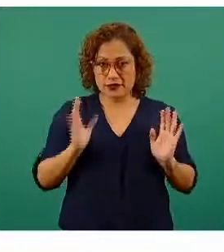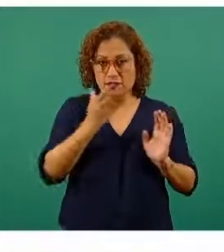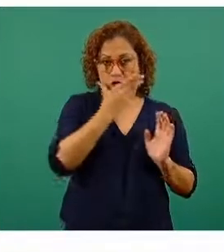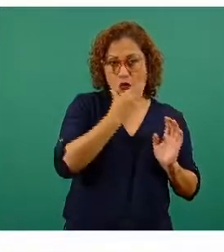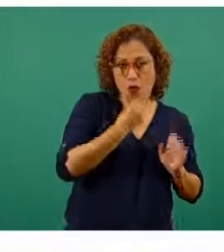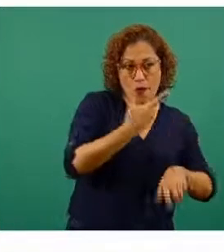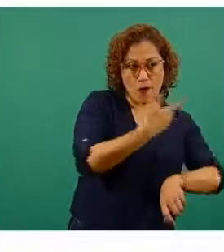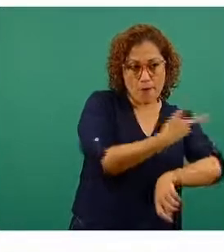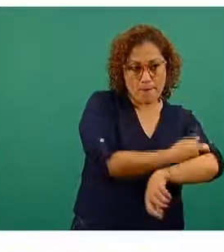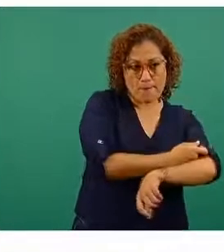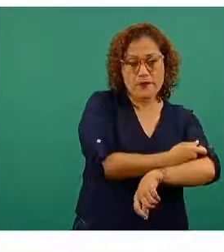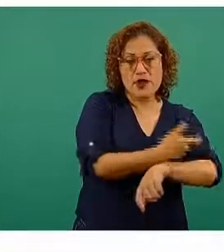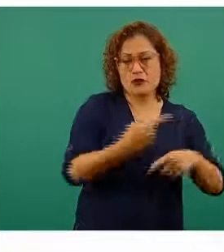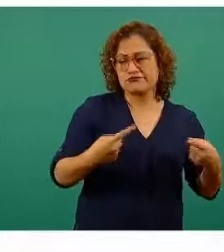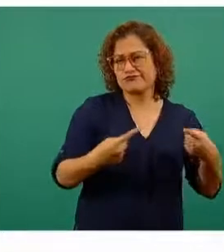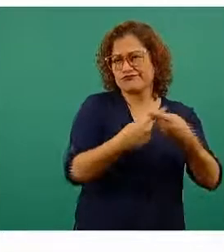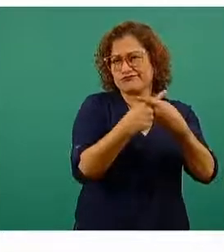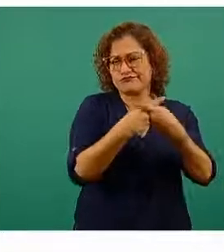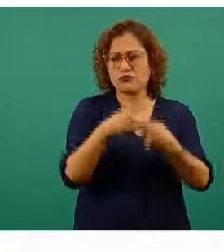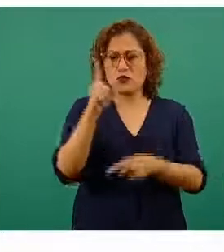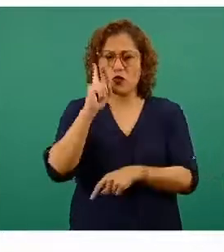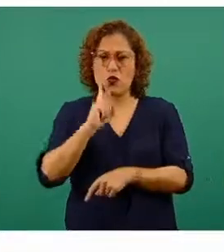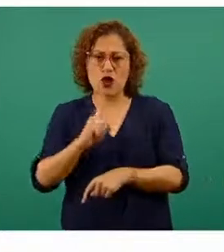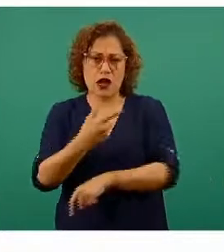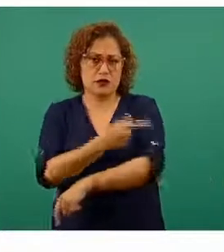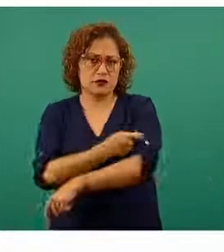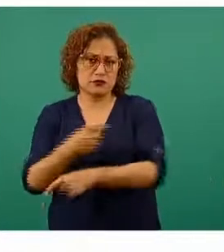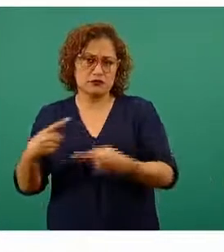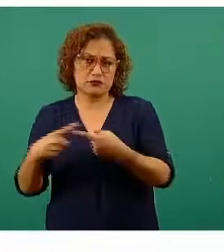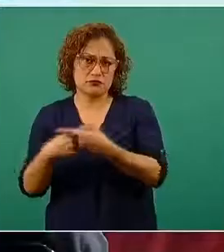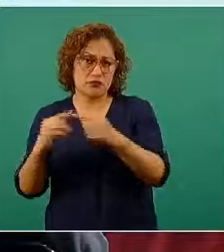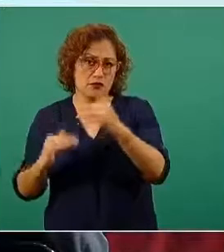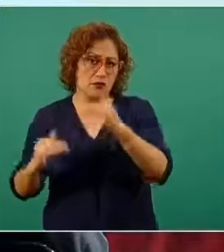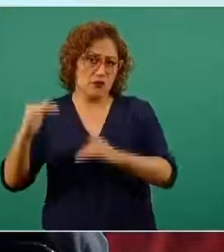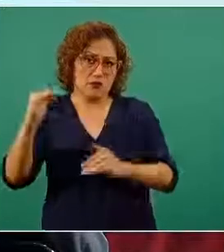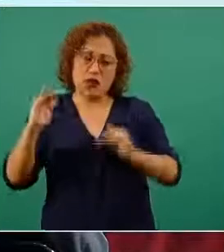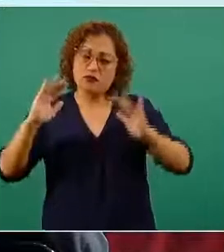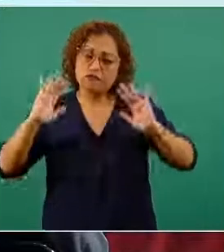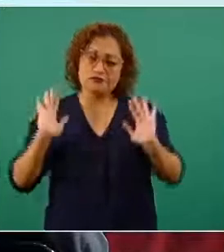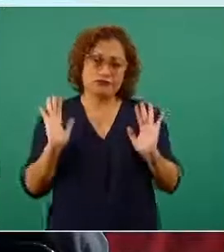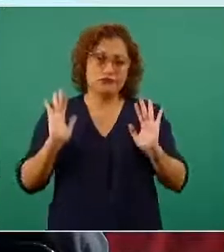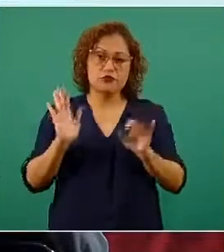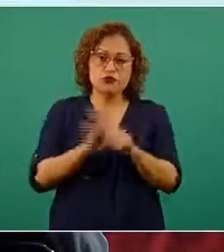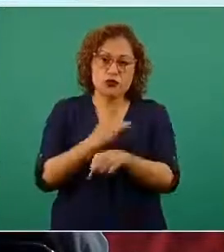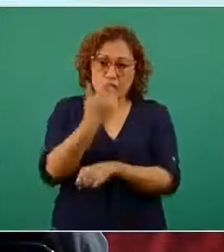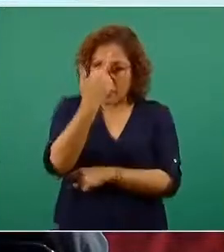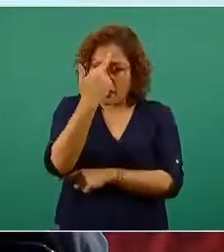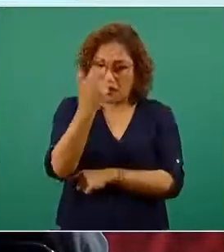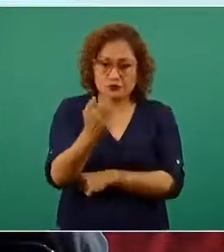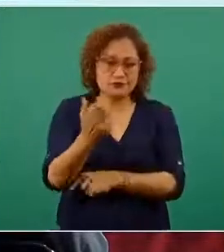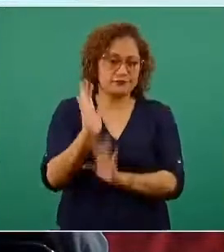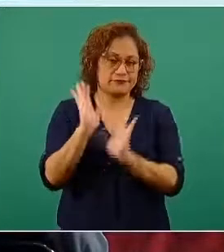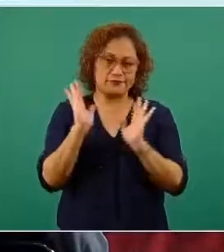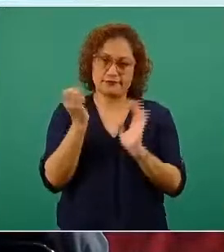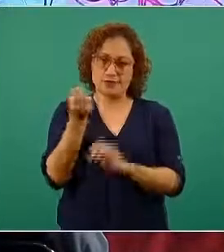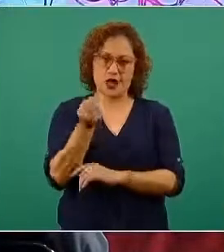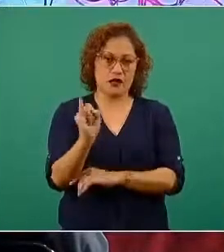el comportamiento poblacional de esto, pero no hay una razón biológica, fisiológica o de otra naturaleza. La siguiente.